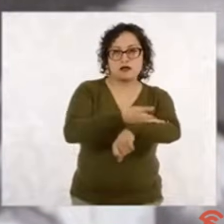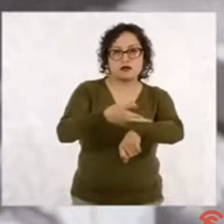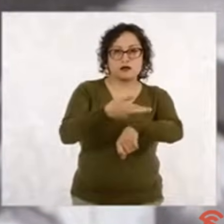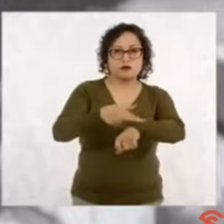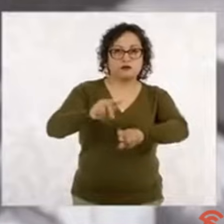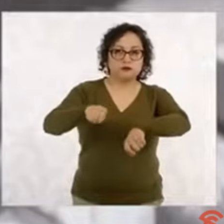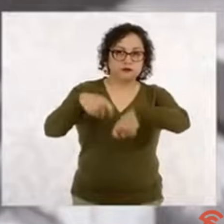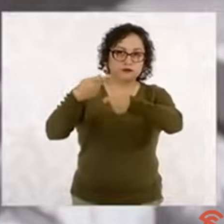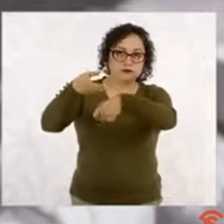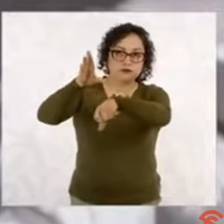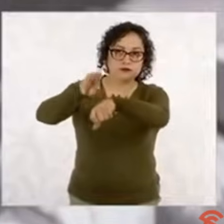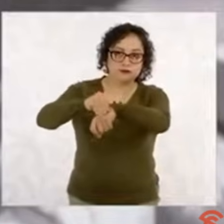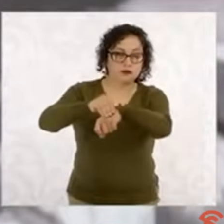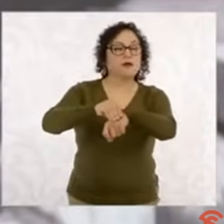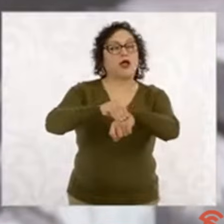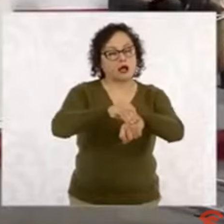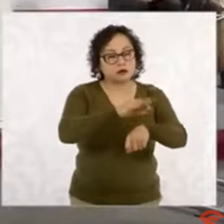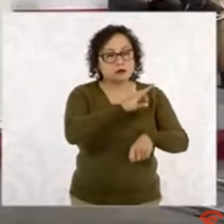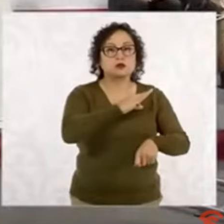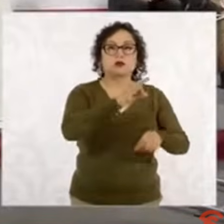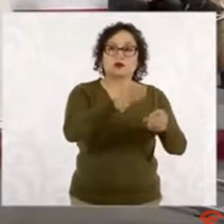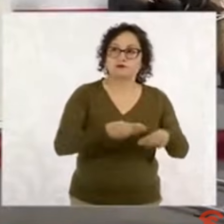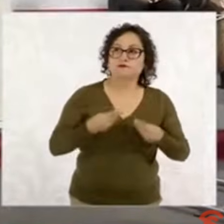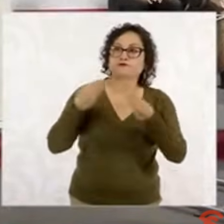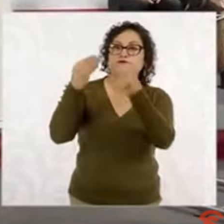suministro constante. Y también